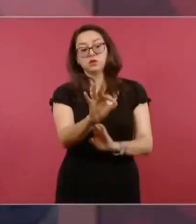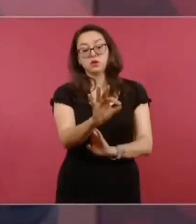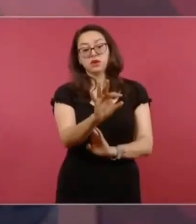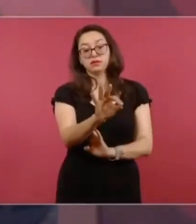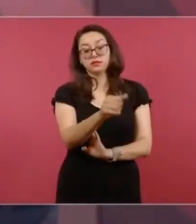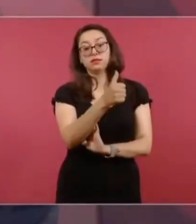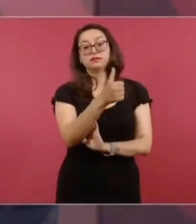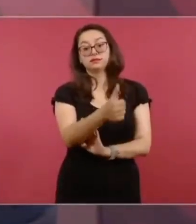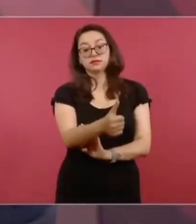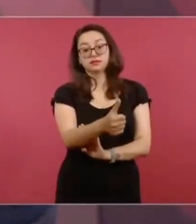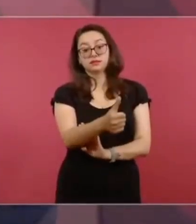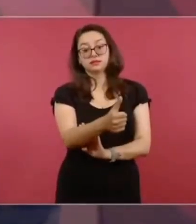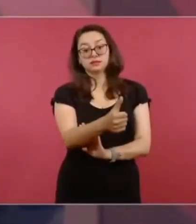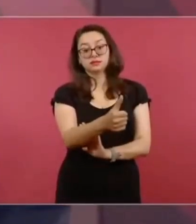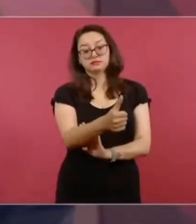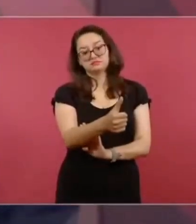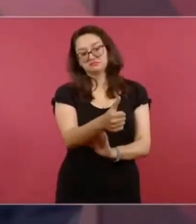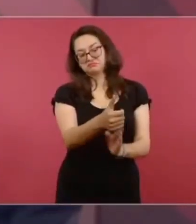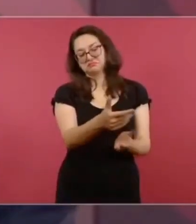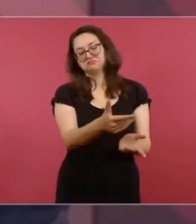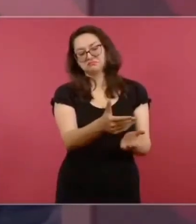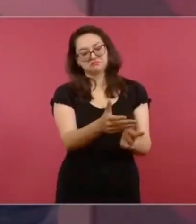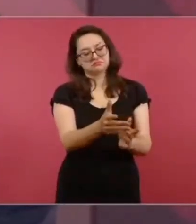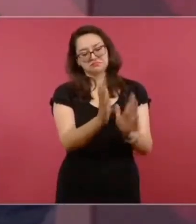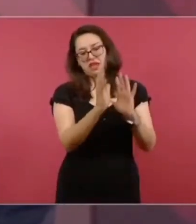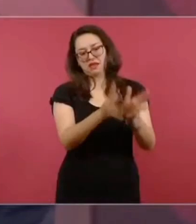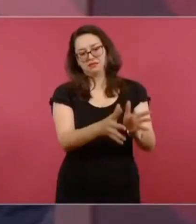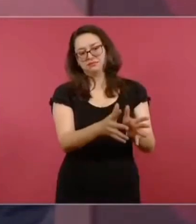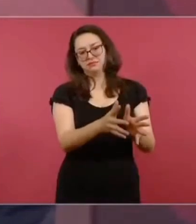1946, como se conoce hasta la fecha.